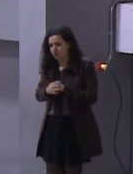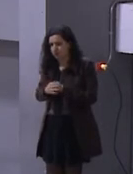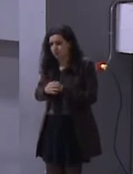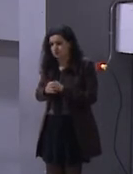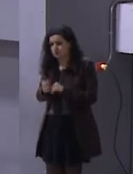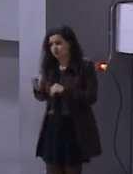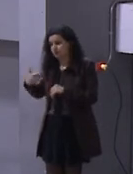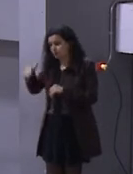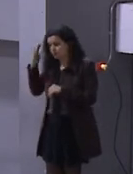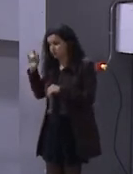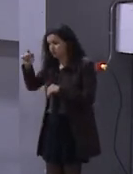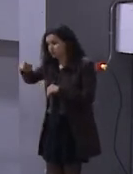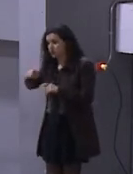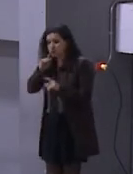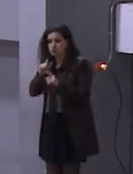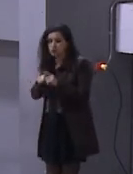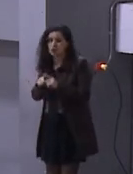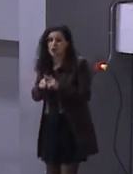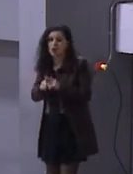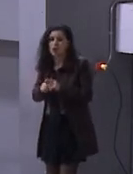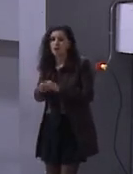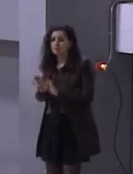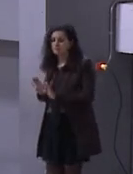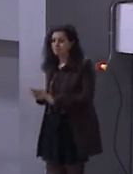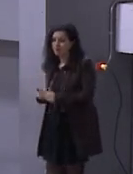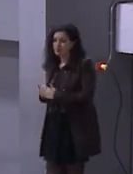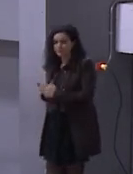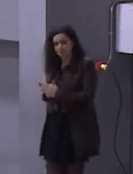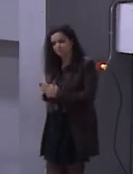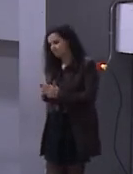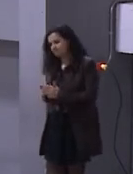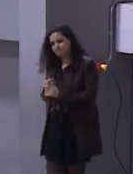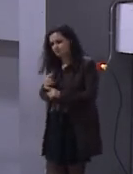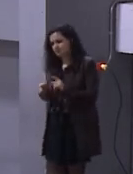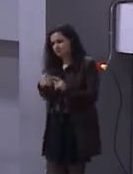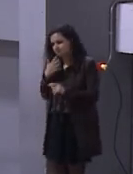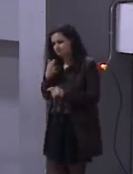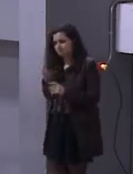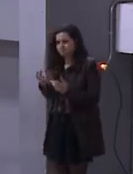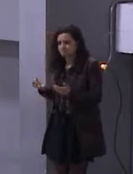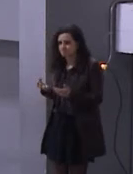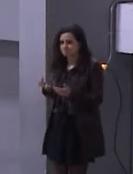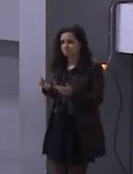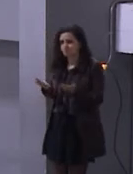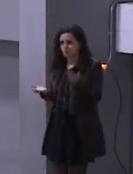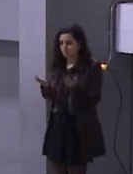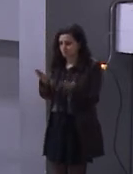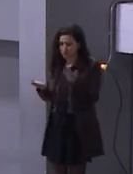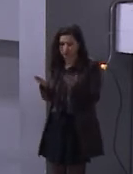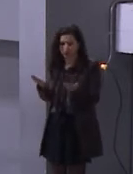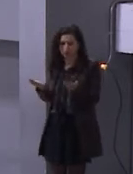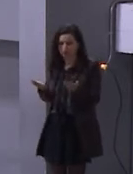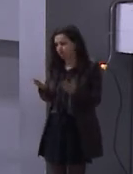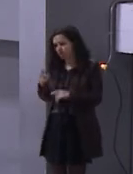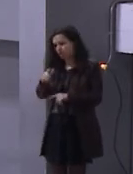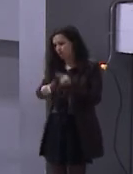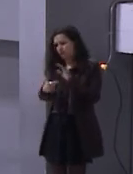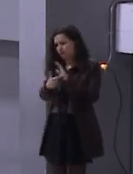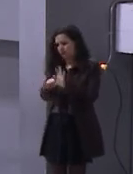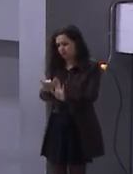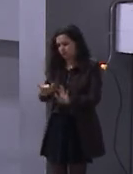otro sentido debería ser como el pasivo operacional que la universidad tiene, pero que desde luego en los balances contables pues no se puede presentar